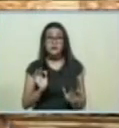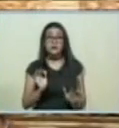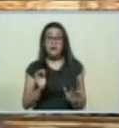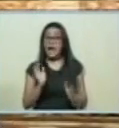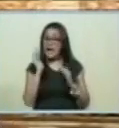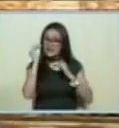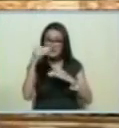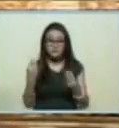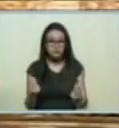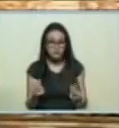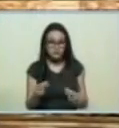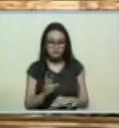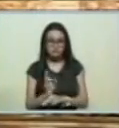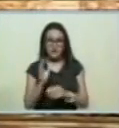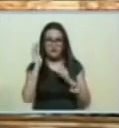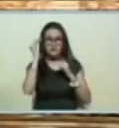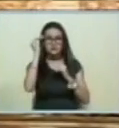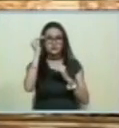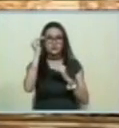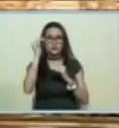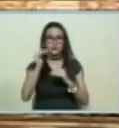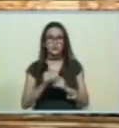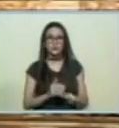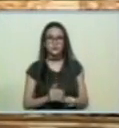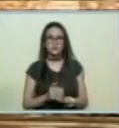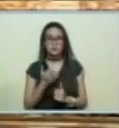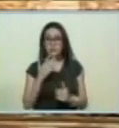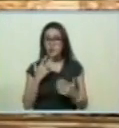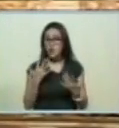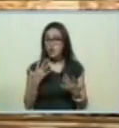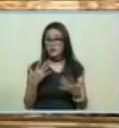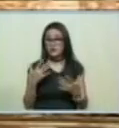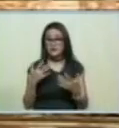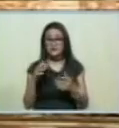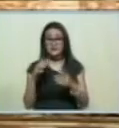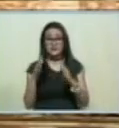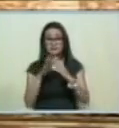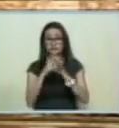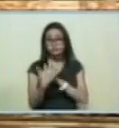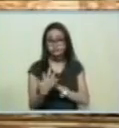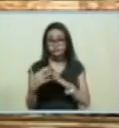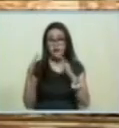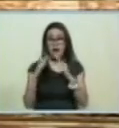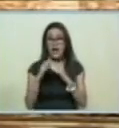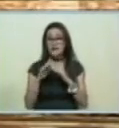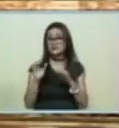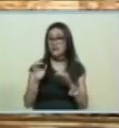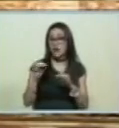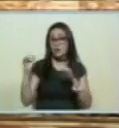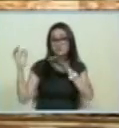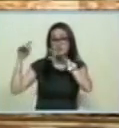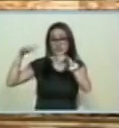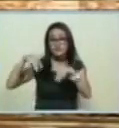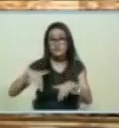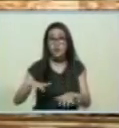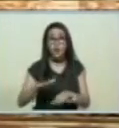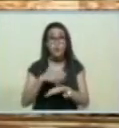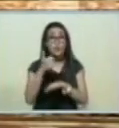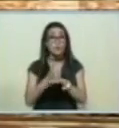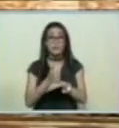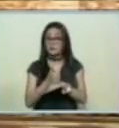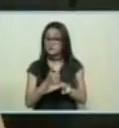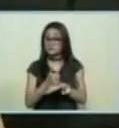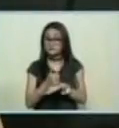inmediatamente atender. Y si hay pérdidas de vivienda, pérdidas de zonas por inundación, bueno,